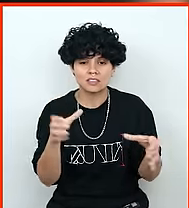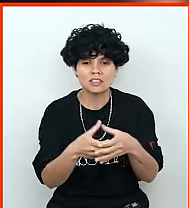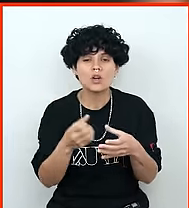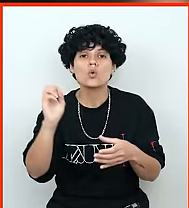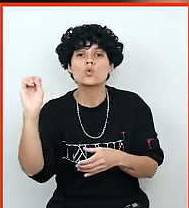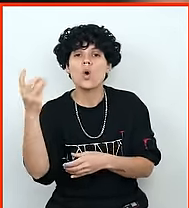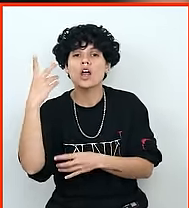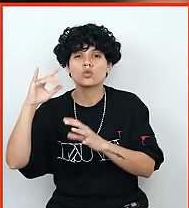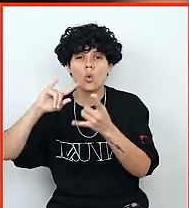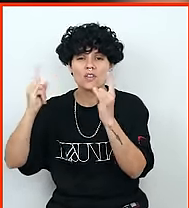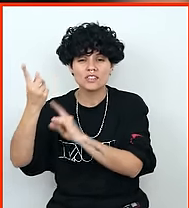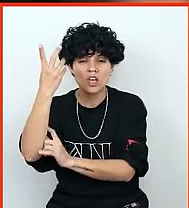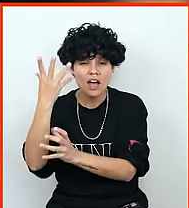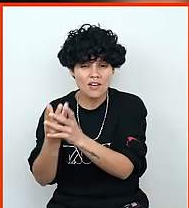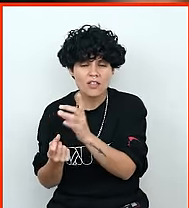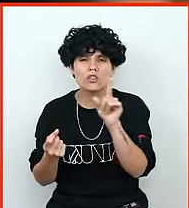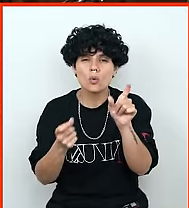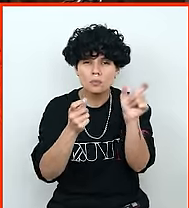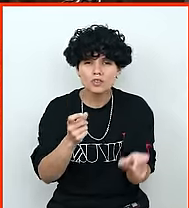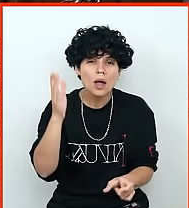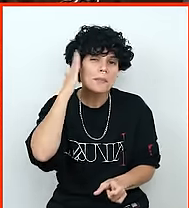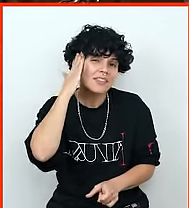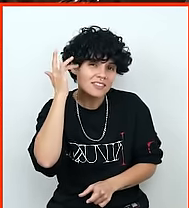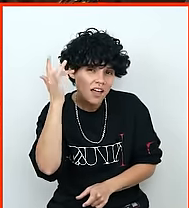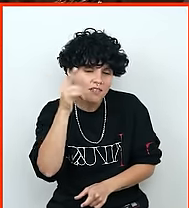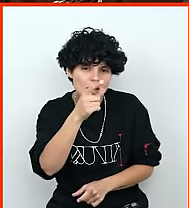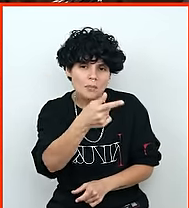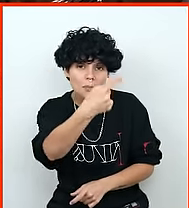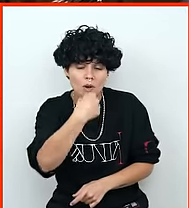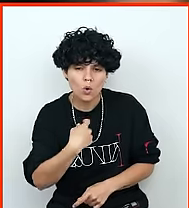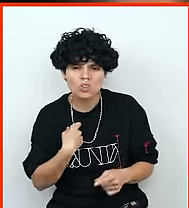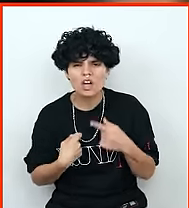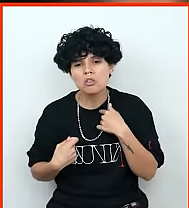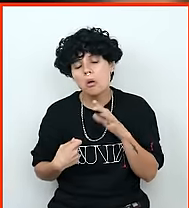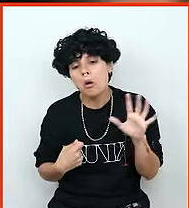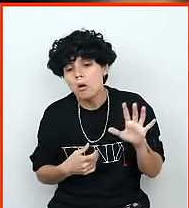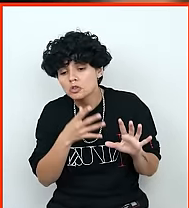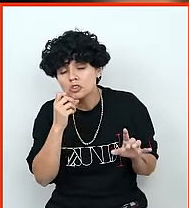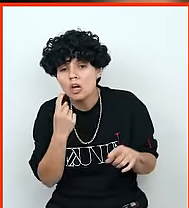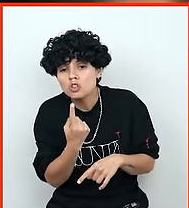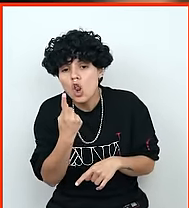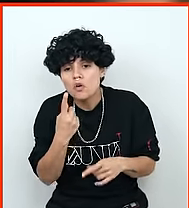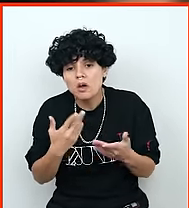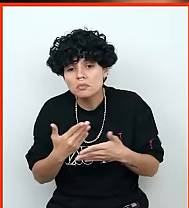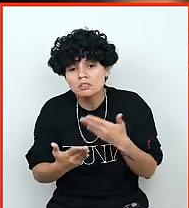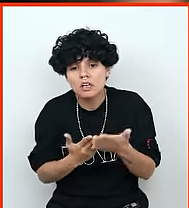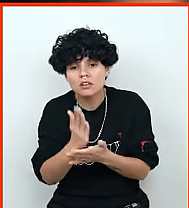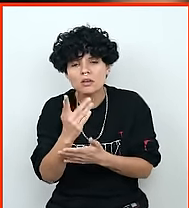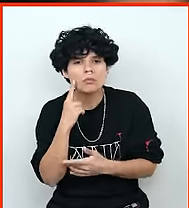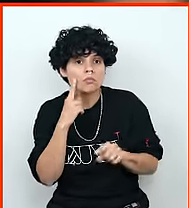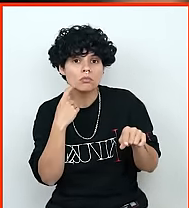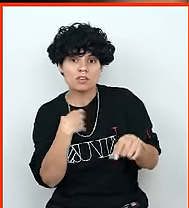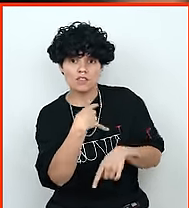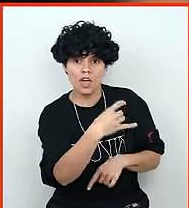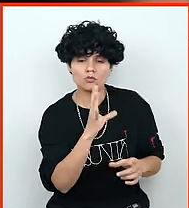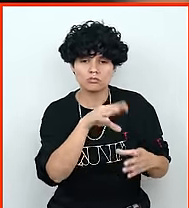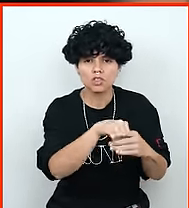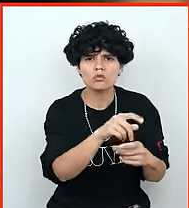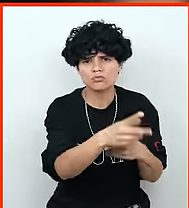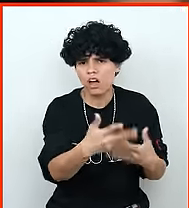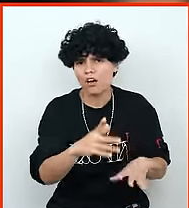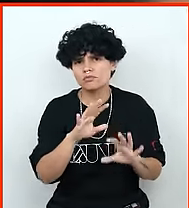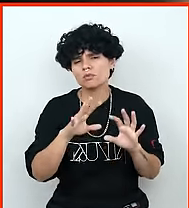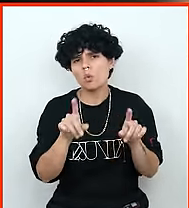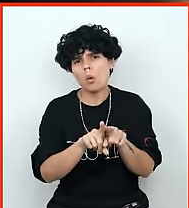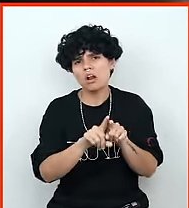Universo, me ofrece Mente Sabia, así como preguntan, oye, ¿qué voy a hacer tú ahora? Y dije, no, yo creo que voy a concentrarme en sacar cosas solo. Y me dijeron, pues sí, pero oye, pero únete con nosotros, y